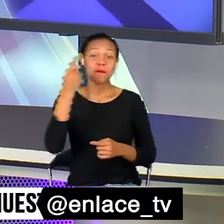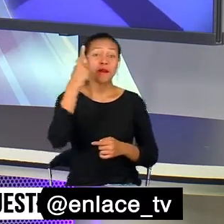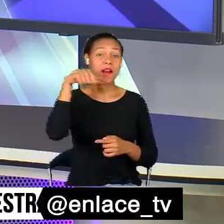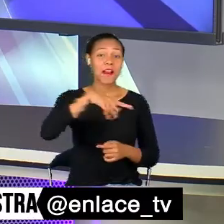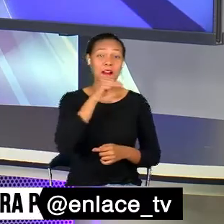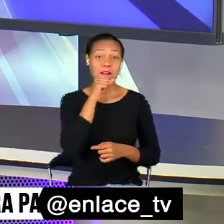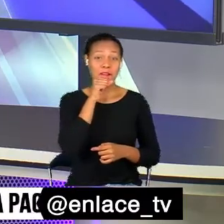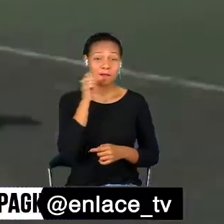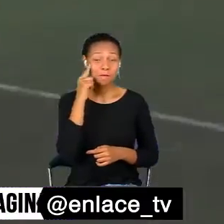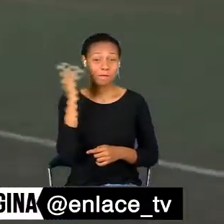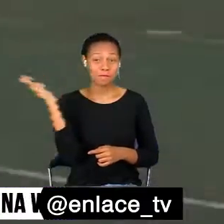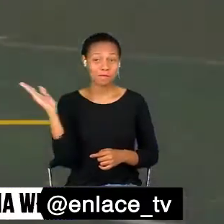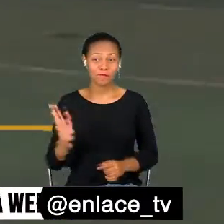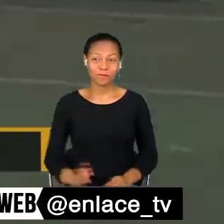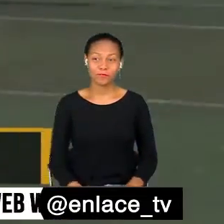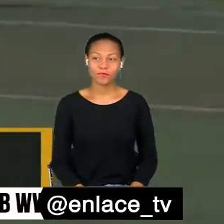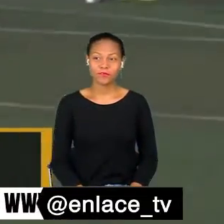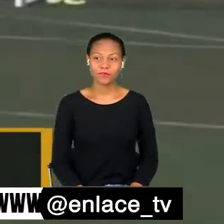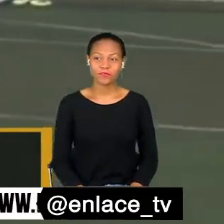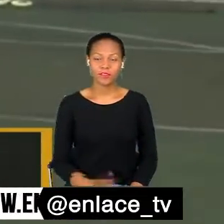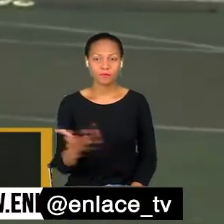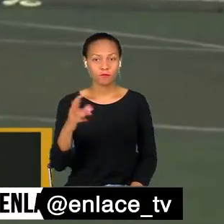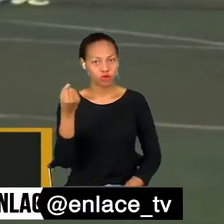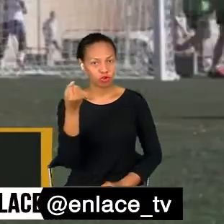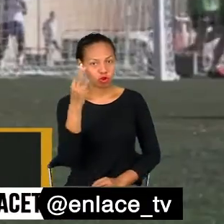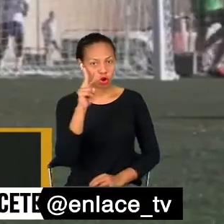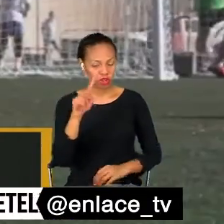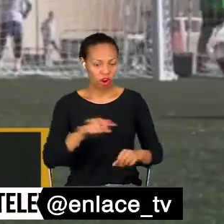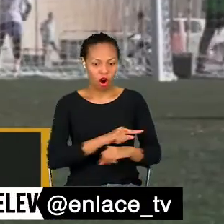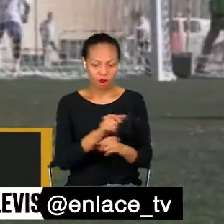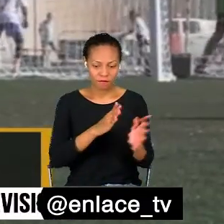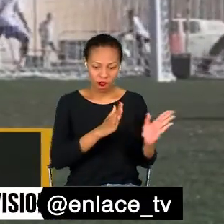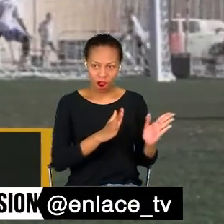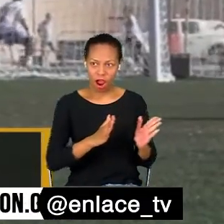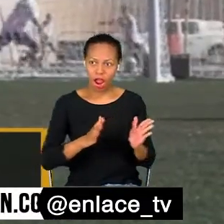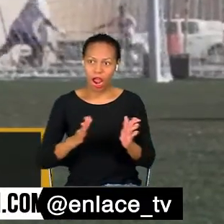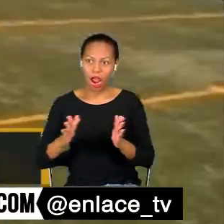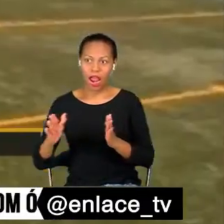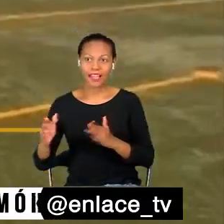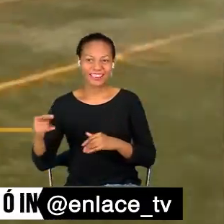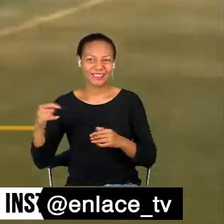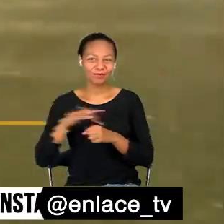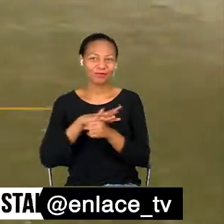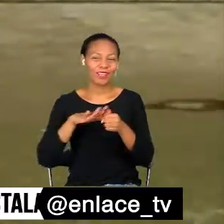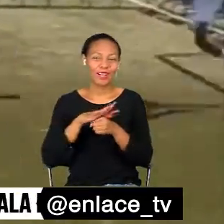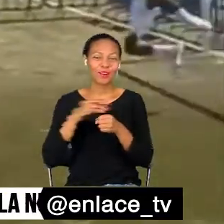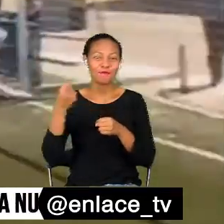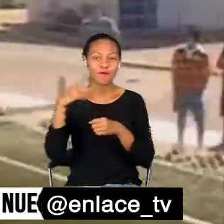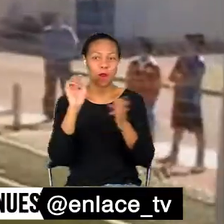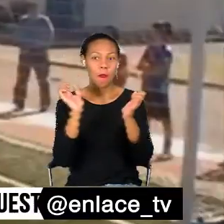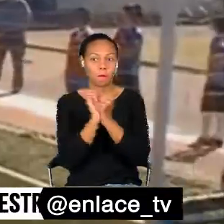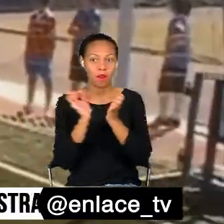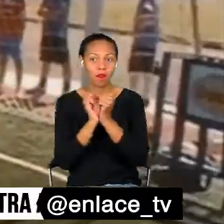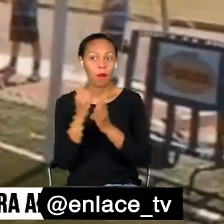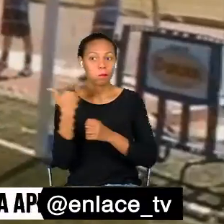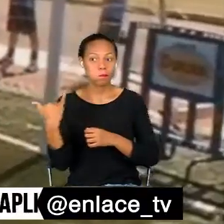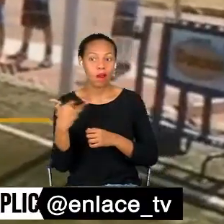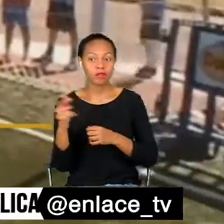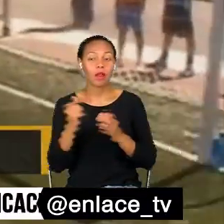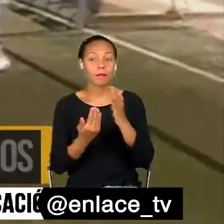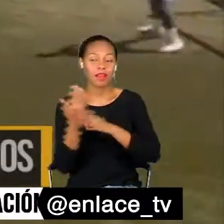este. Durante 12 horas continuas en el Templo del Fútbol del barrio Primero de Mayo se llevará a cabo la batalla de arqueros en categorías